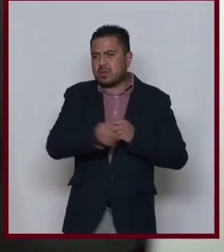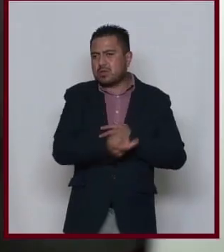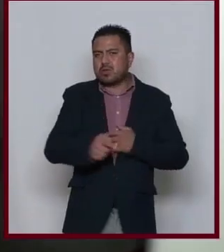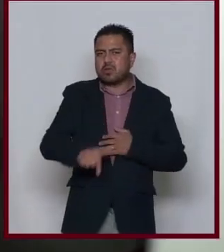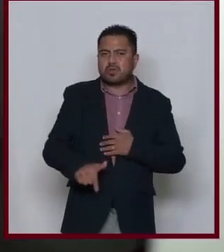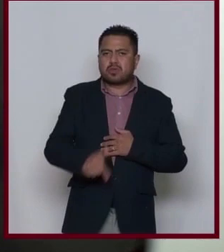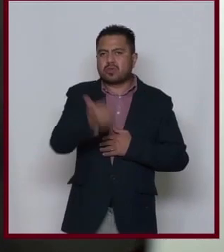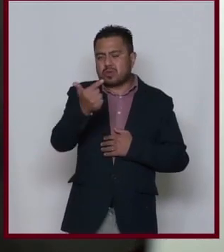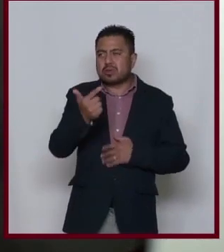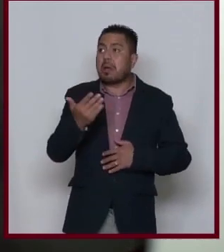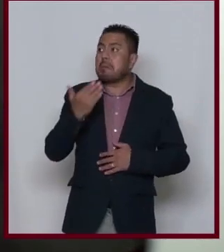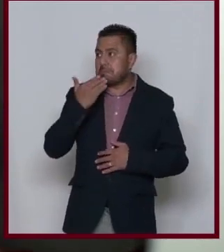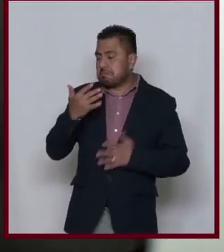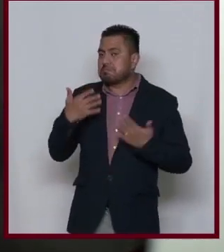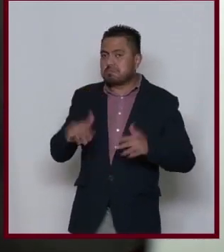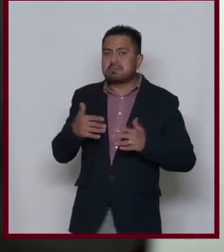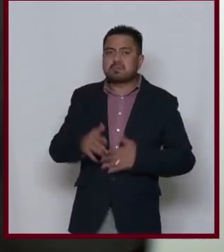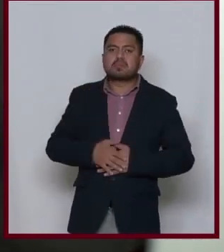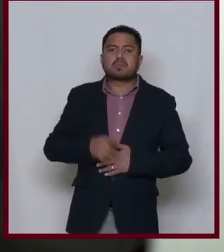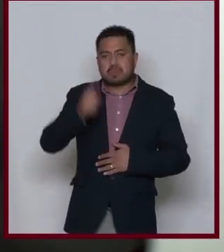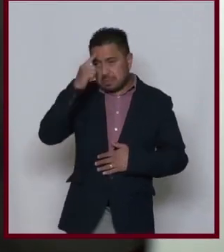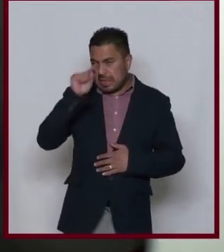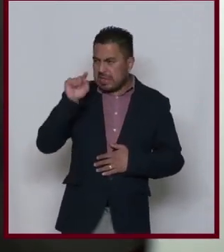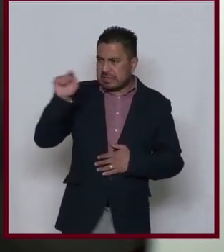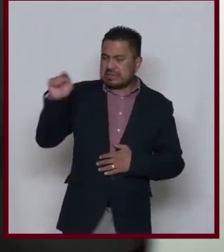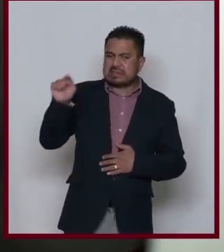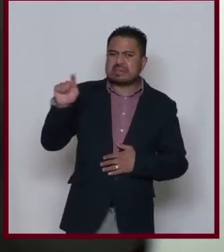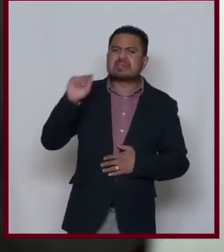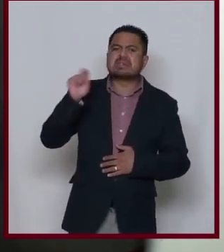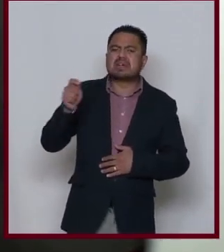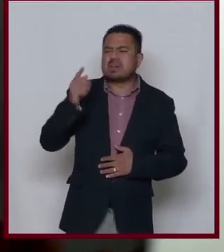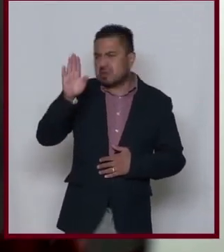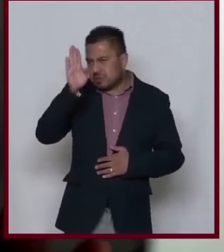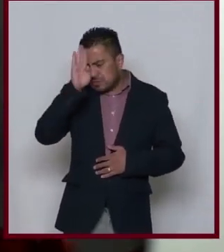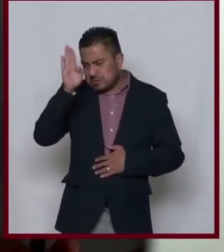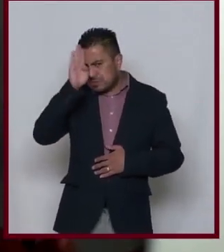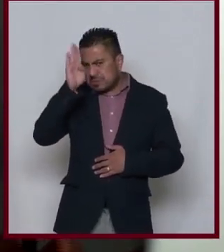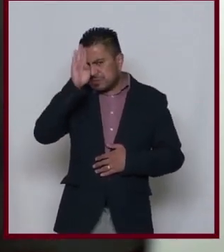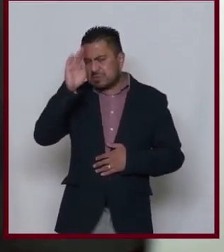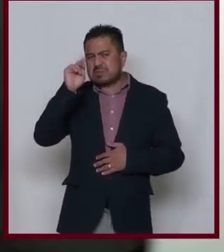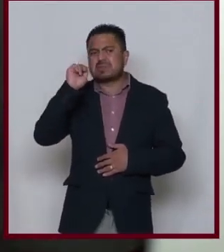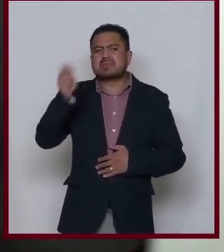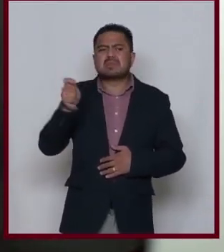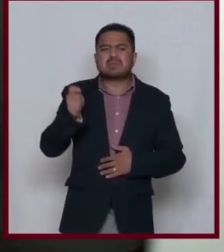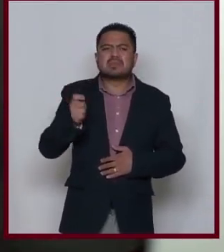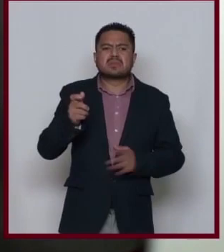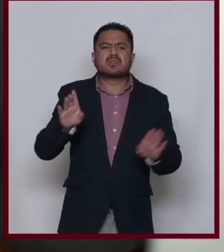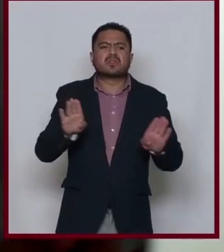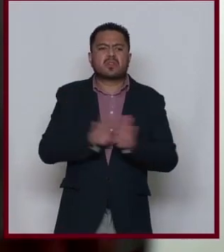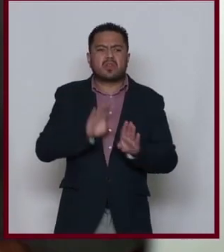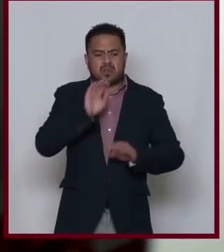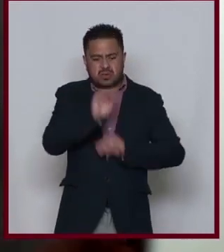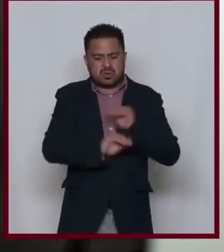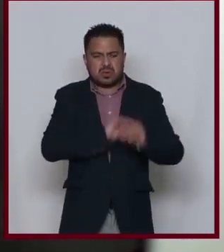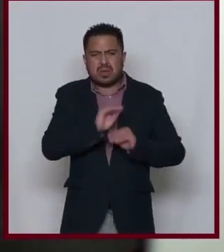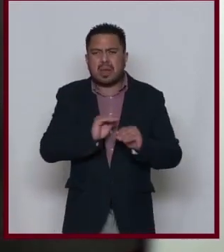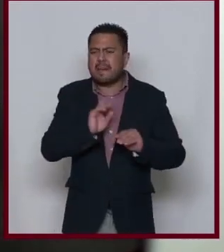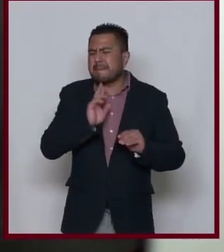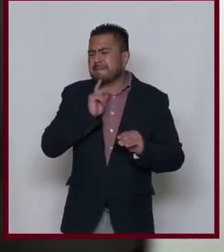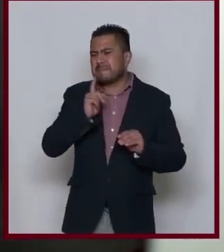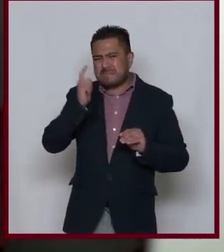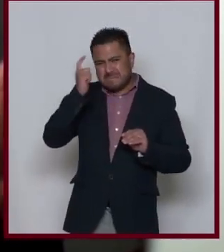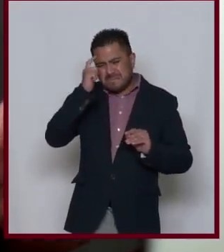semitonos. Muy bien. Para usted, ¿quién considera que sea un compositor que tiene una